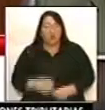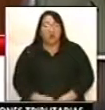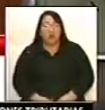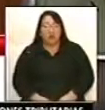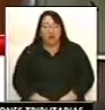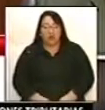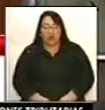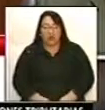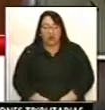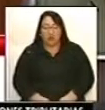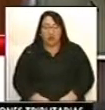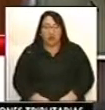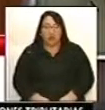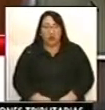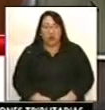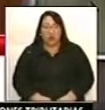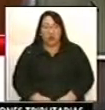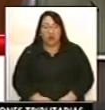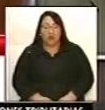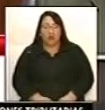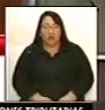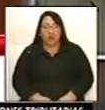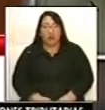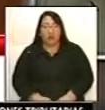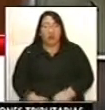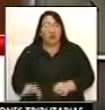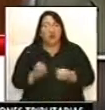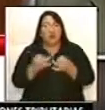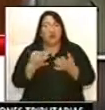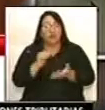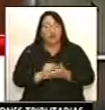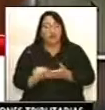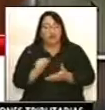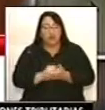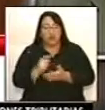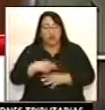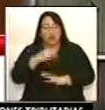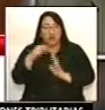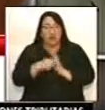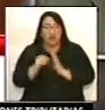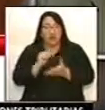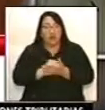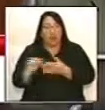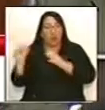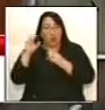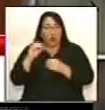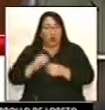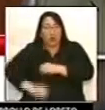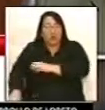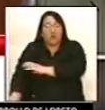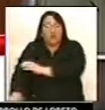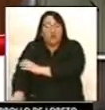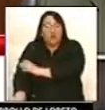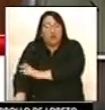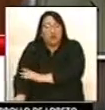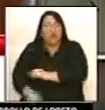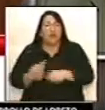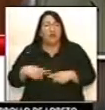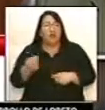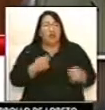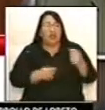Ha habido a lo largo de varios meses, este proyecto del mes de octubre, una serie de